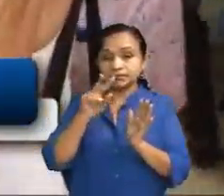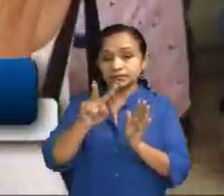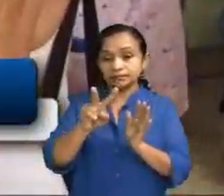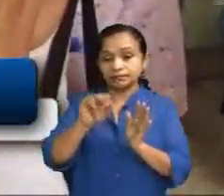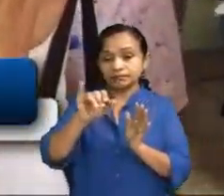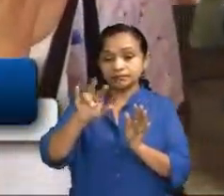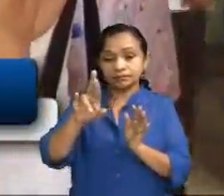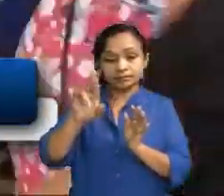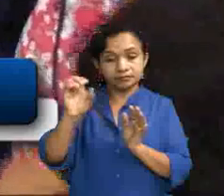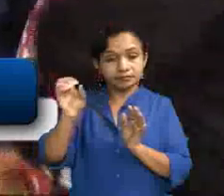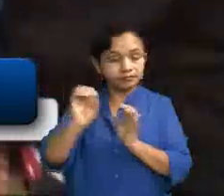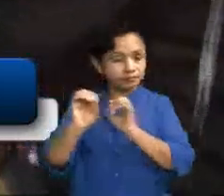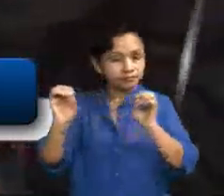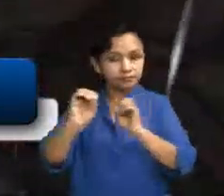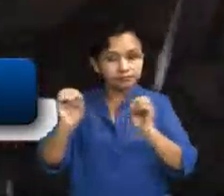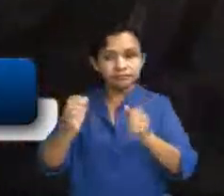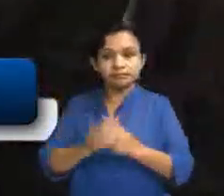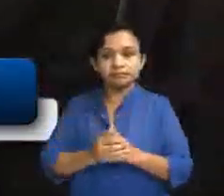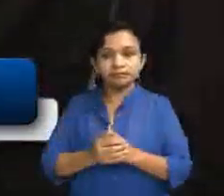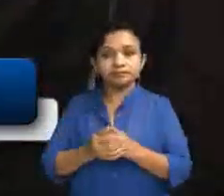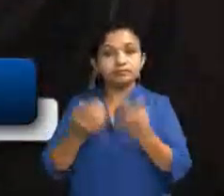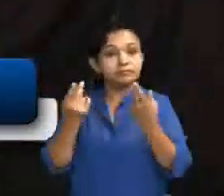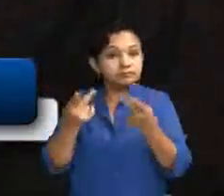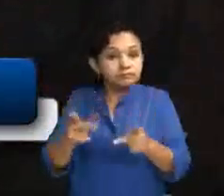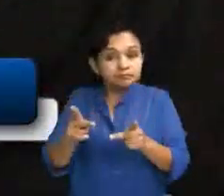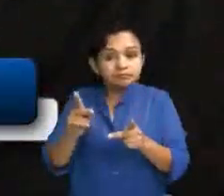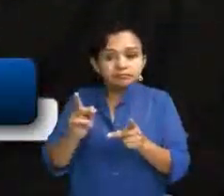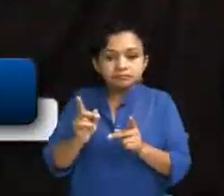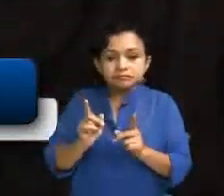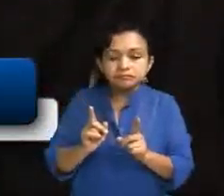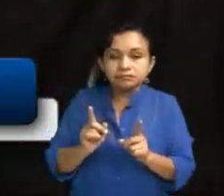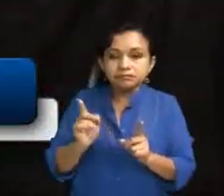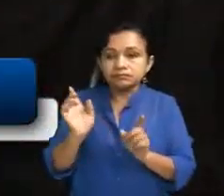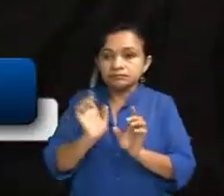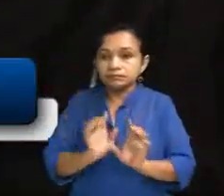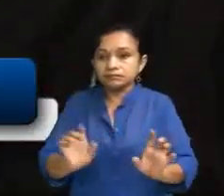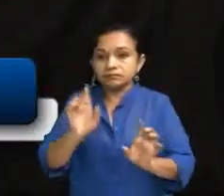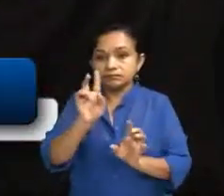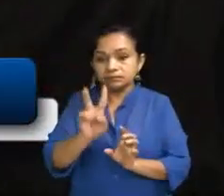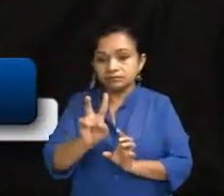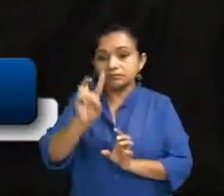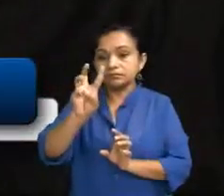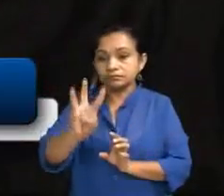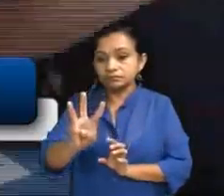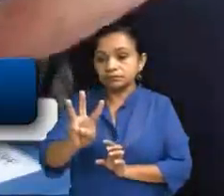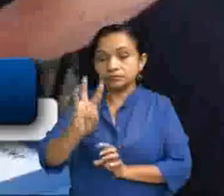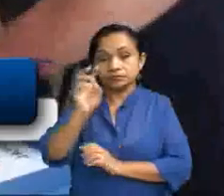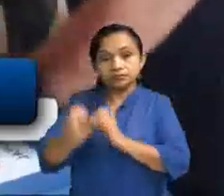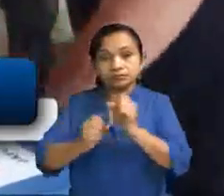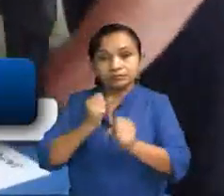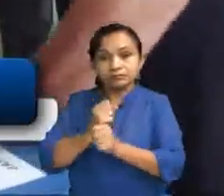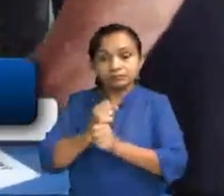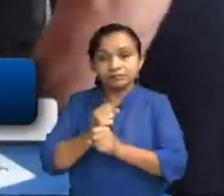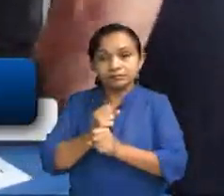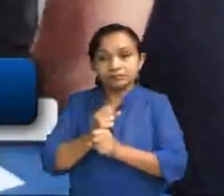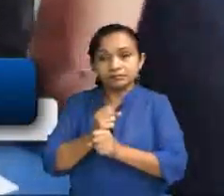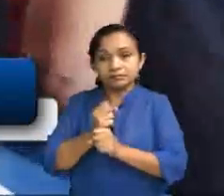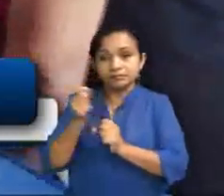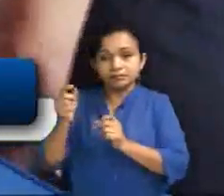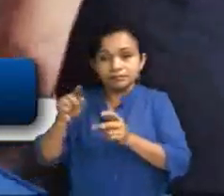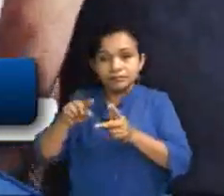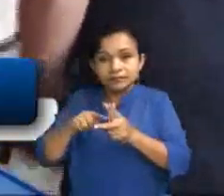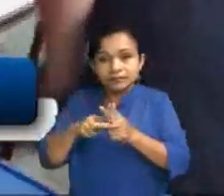enfermedad, pues no va a presentar síntomas. Pero sí, pues han habido casos de niños de 2, de 3 años que hemos tenido y se les inicia